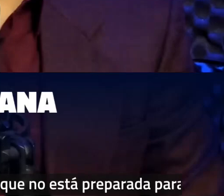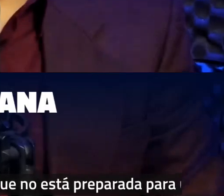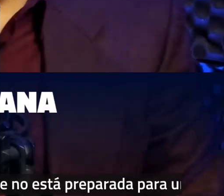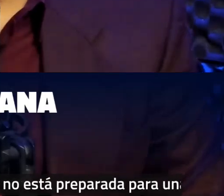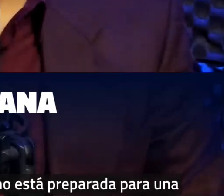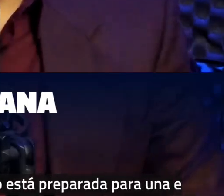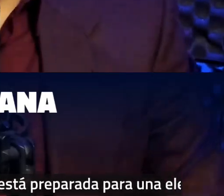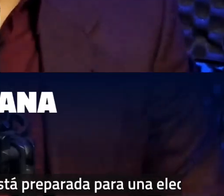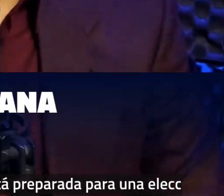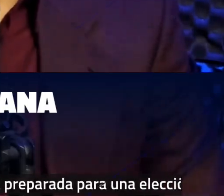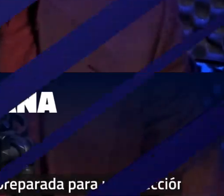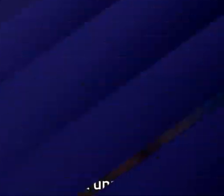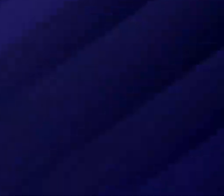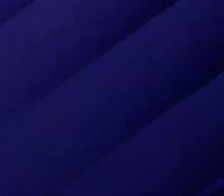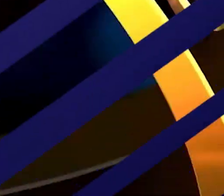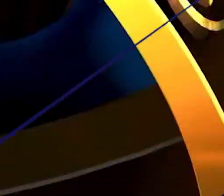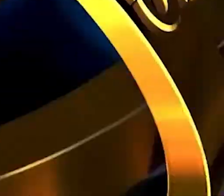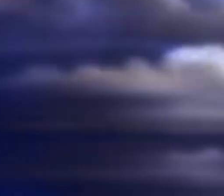pase muy buenos días.